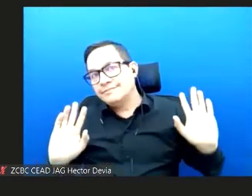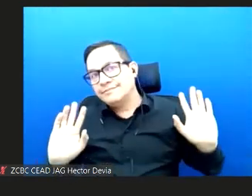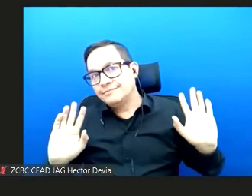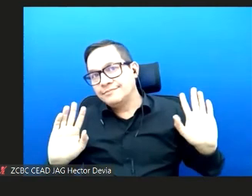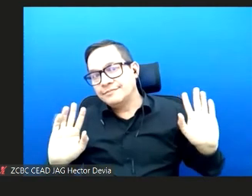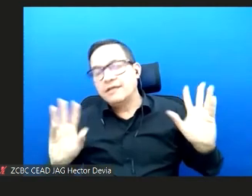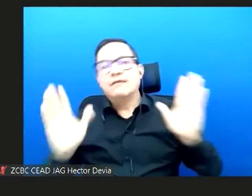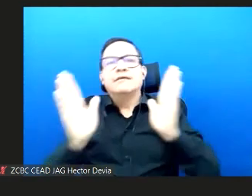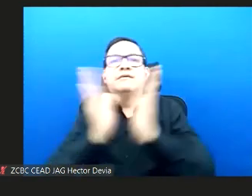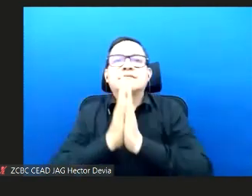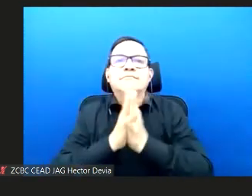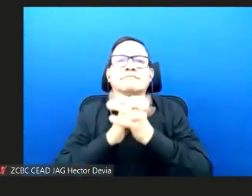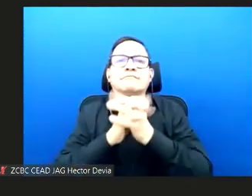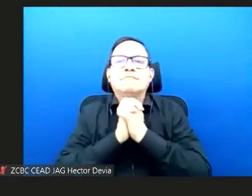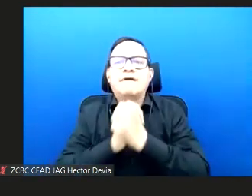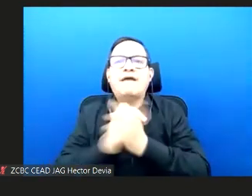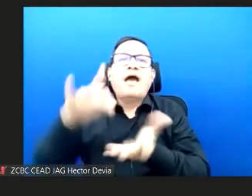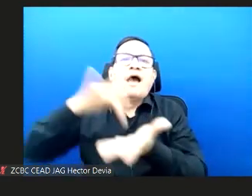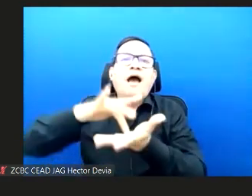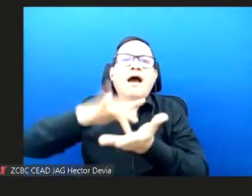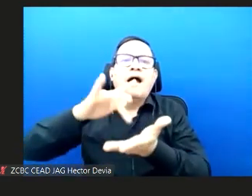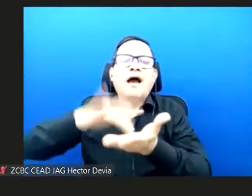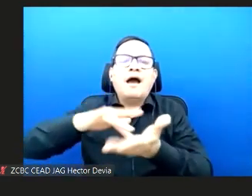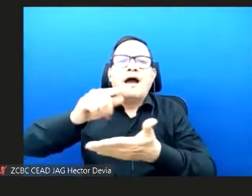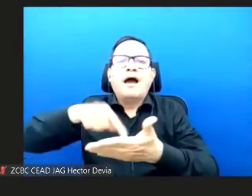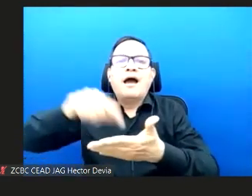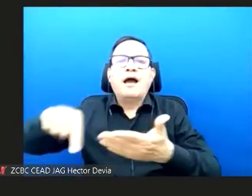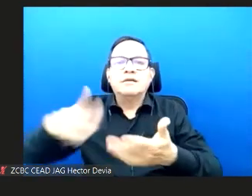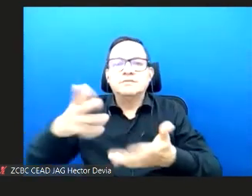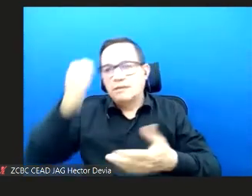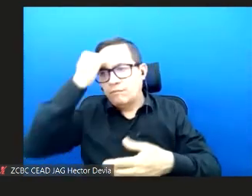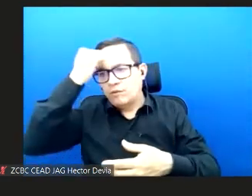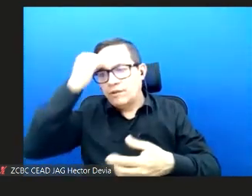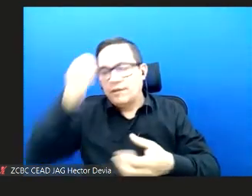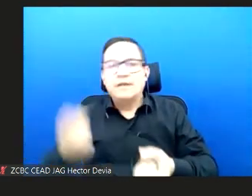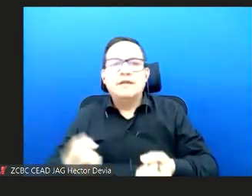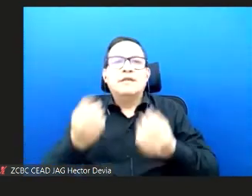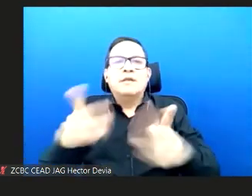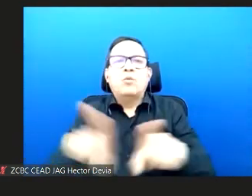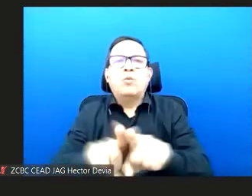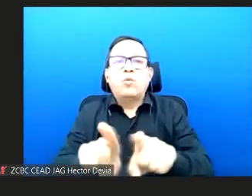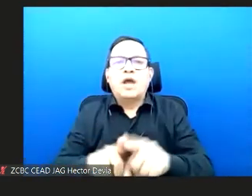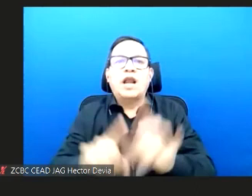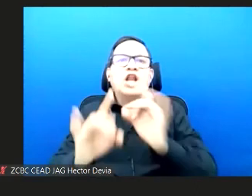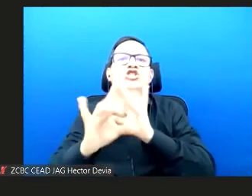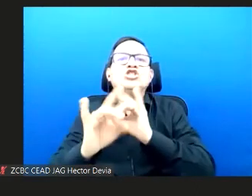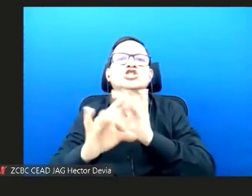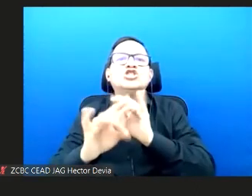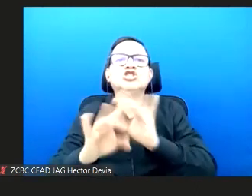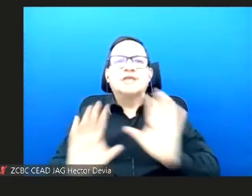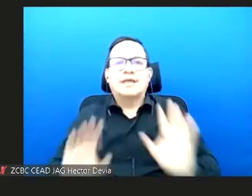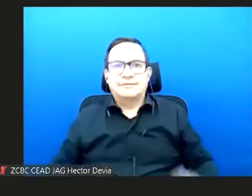Y por favor, firmar la asistencia que la profe Julie ya les compartió por el chat.